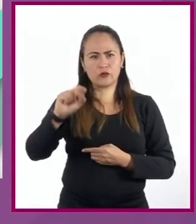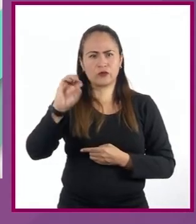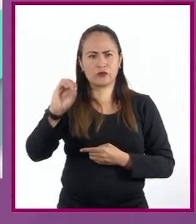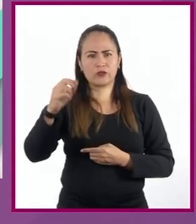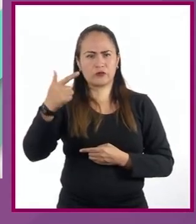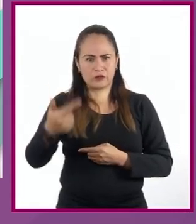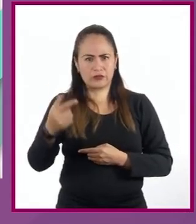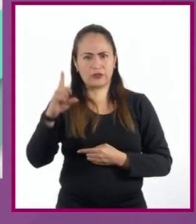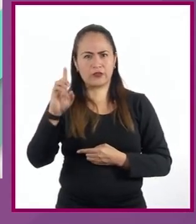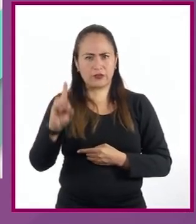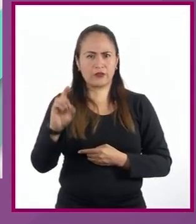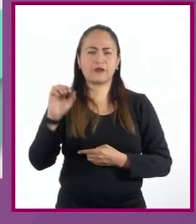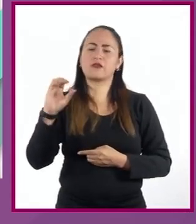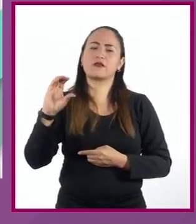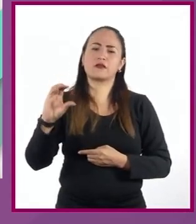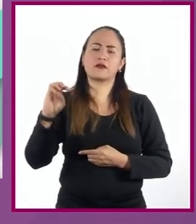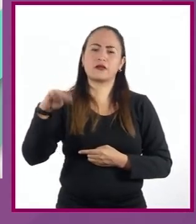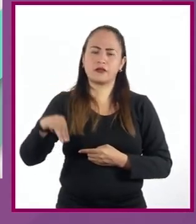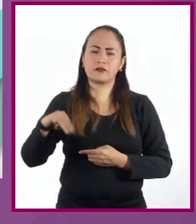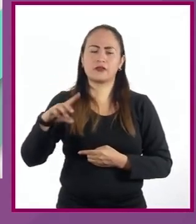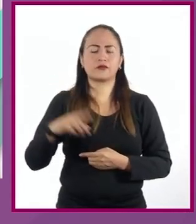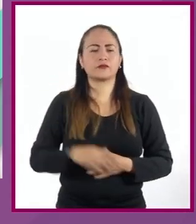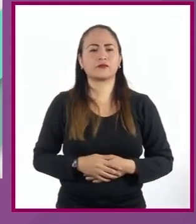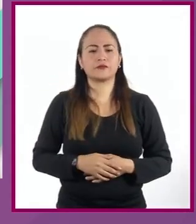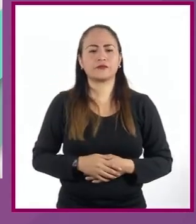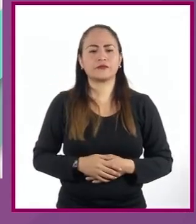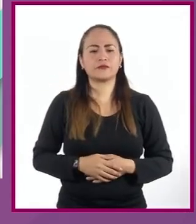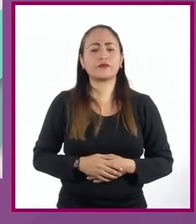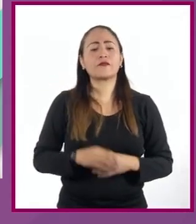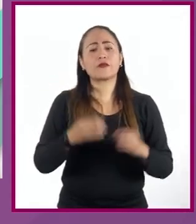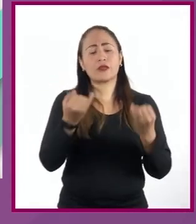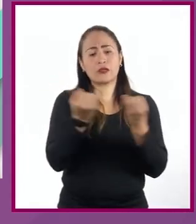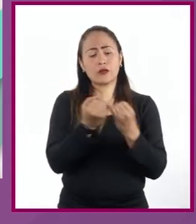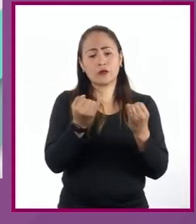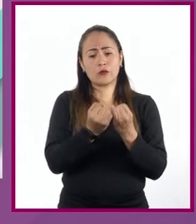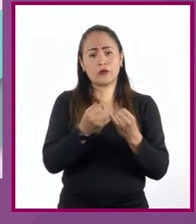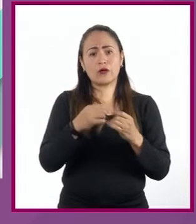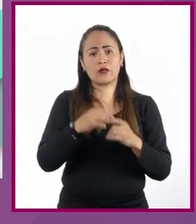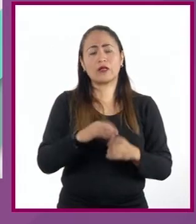decámetros. 0.7 decámetros son equivalentes a